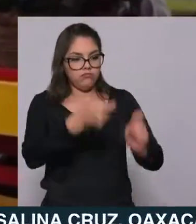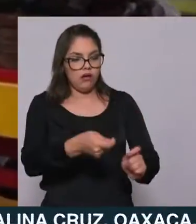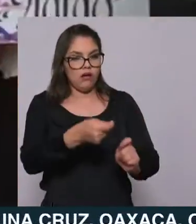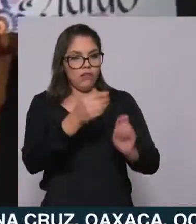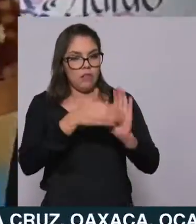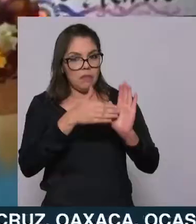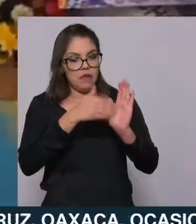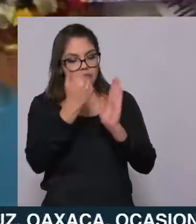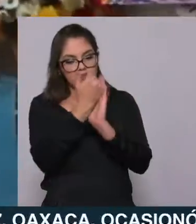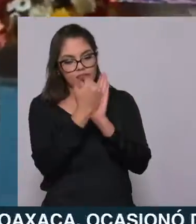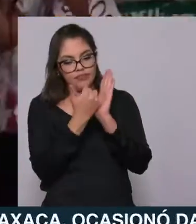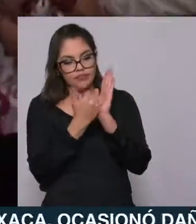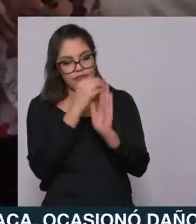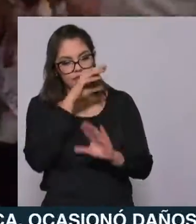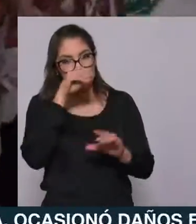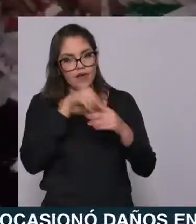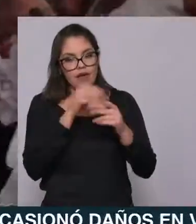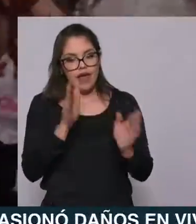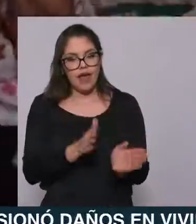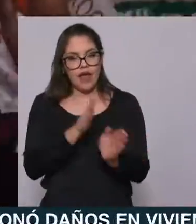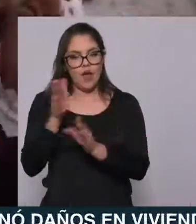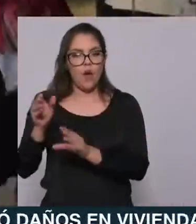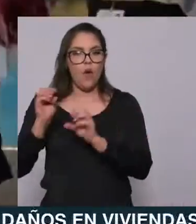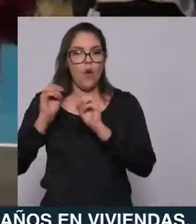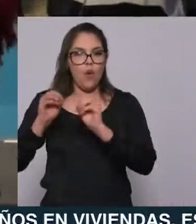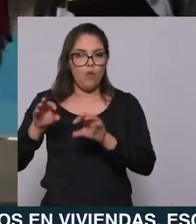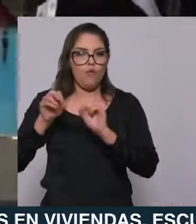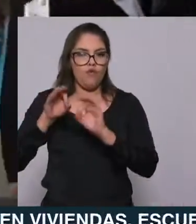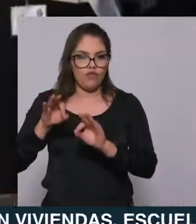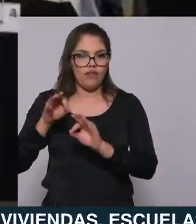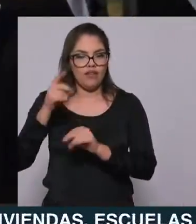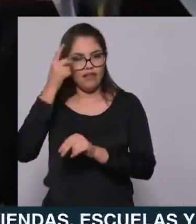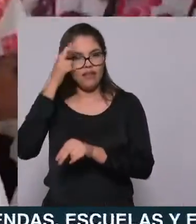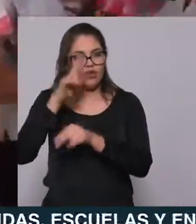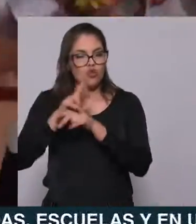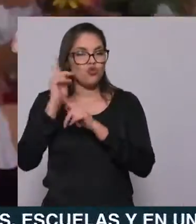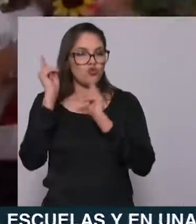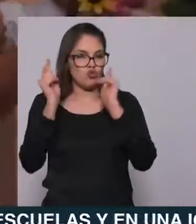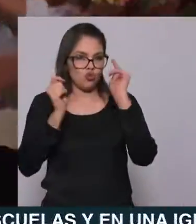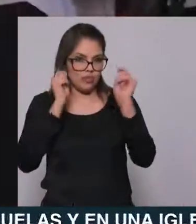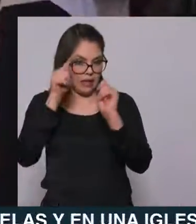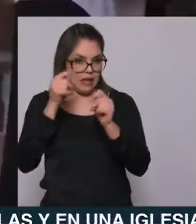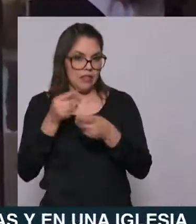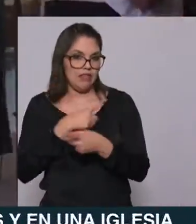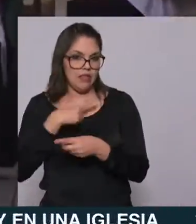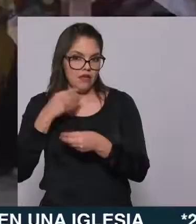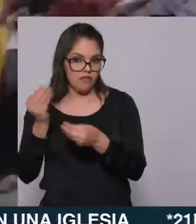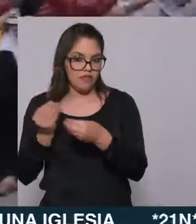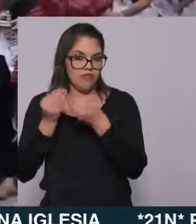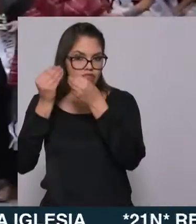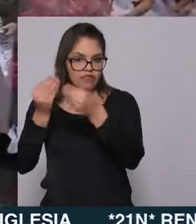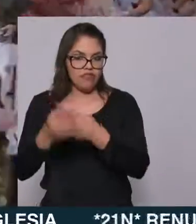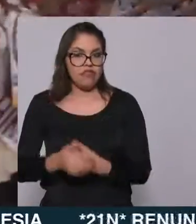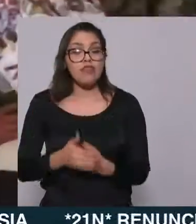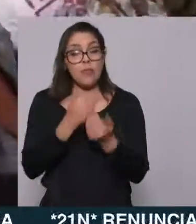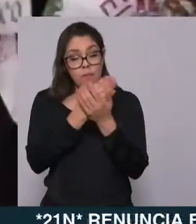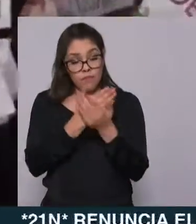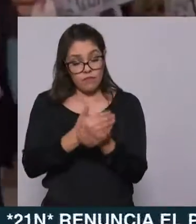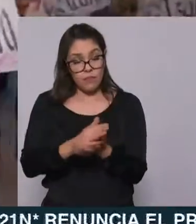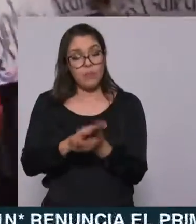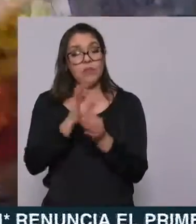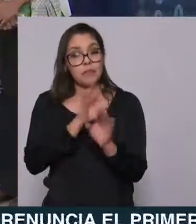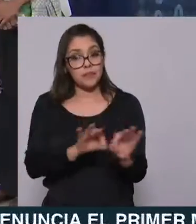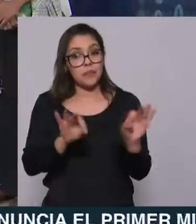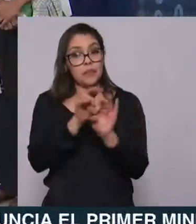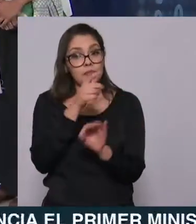lado de la oficina de Dirección de Turismo. Además, es importante